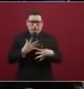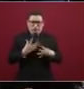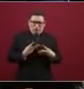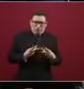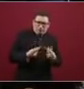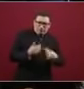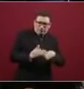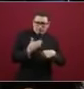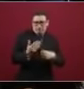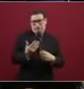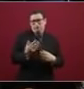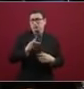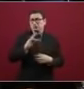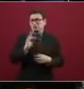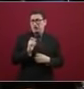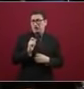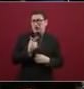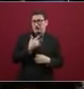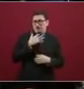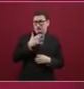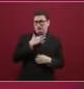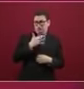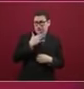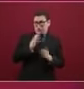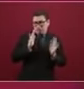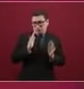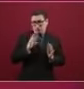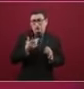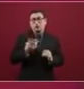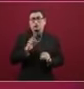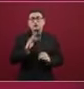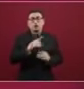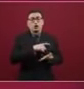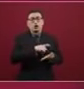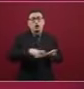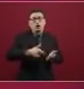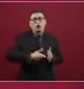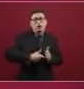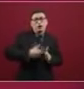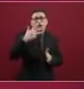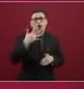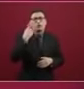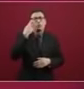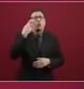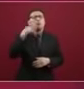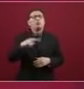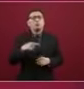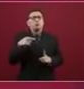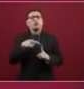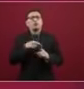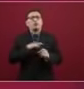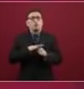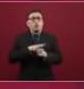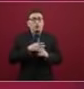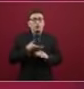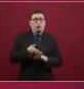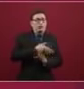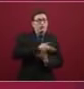no vaya a haber por ahí mano negra, sí, y que estén comprando más caro por romper las viejas